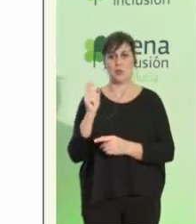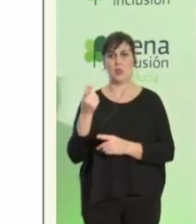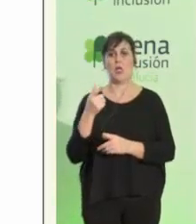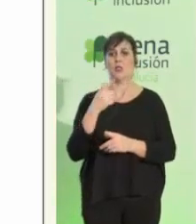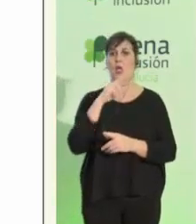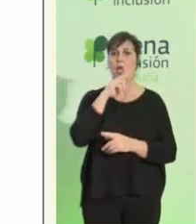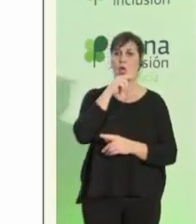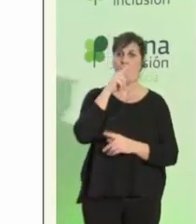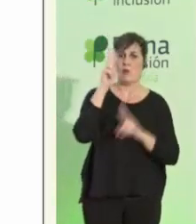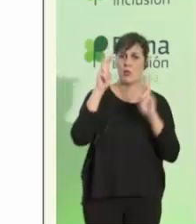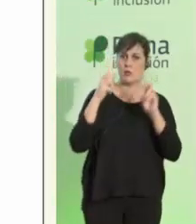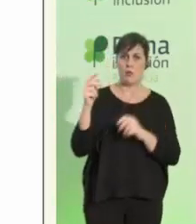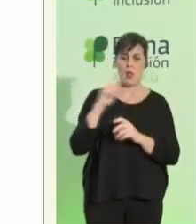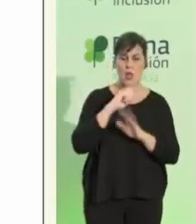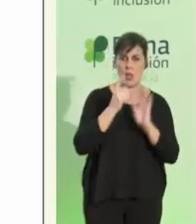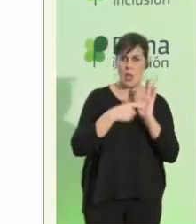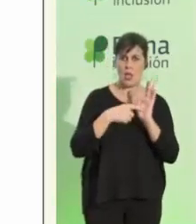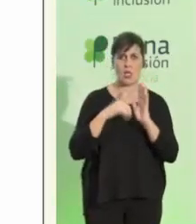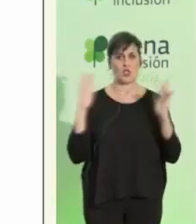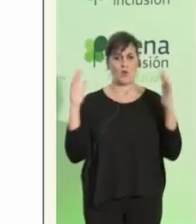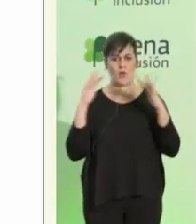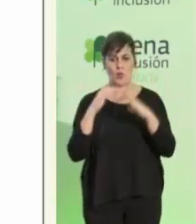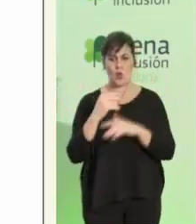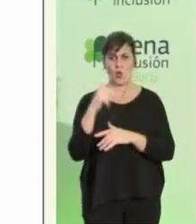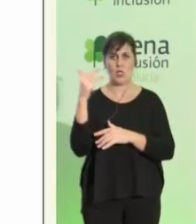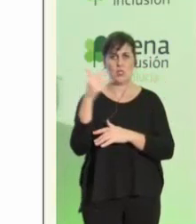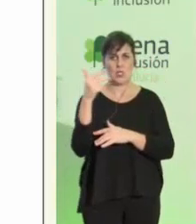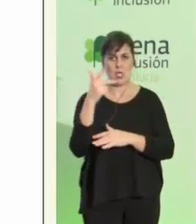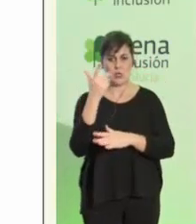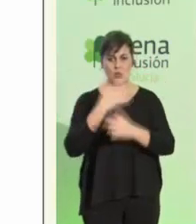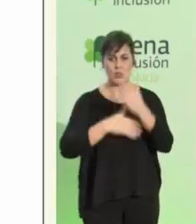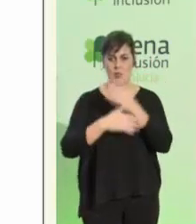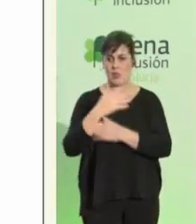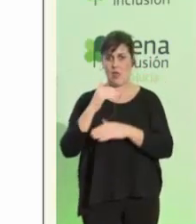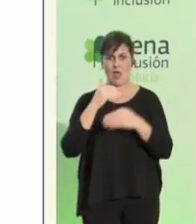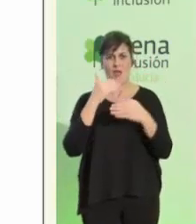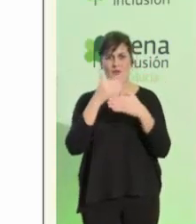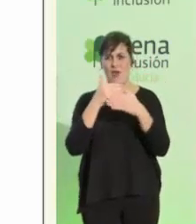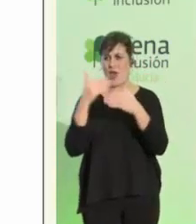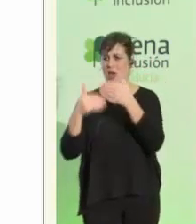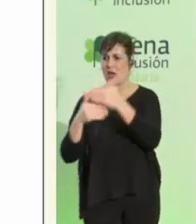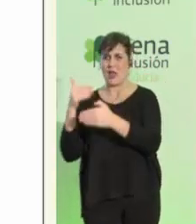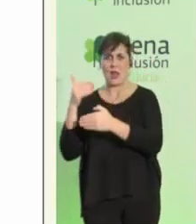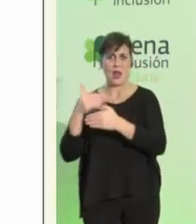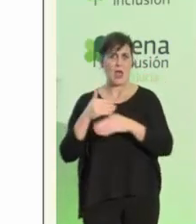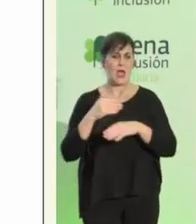los derechos de las personas discapacitadas, sobre las barreras que tienen que afrontar.